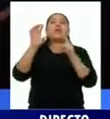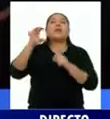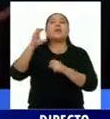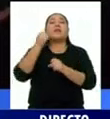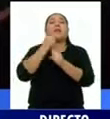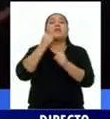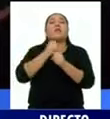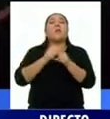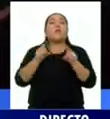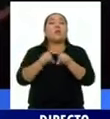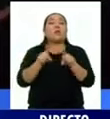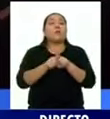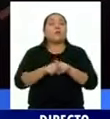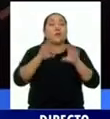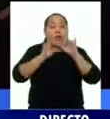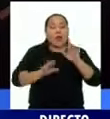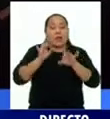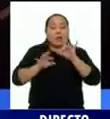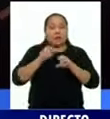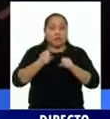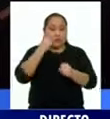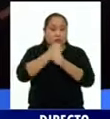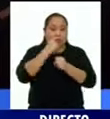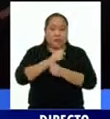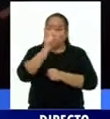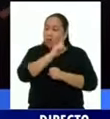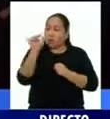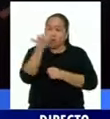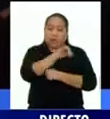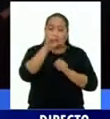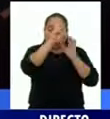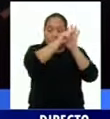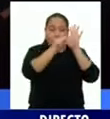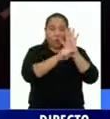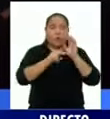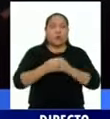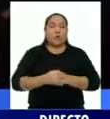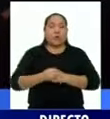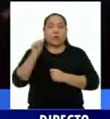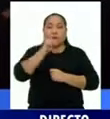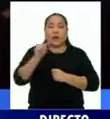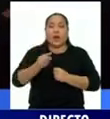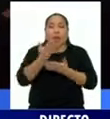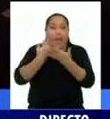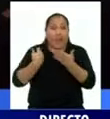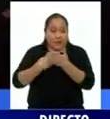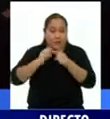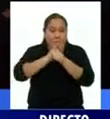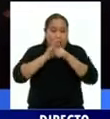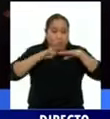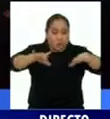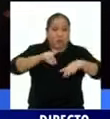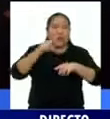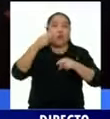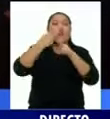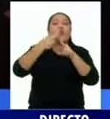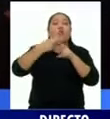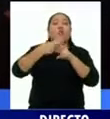teletrabajo y el trabajo remoto, que no son idénticos normativamente. Previa a la pandemia existía una norma de